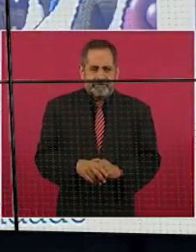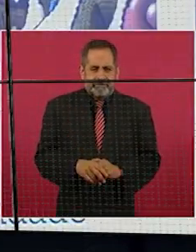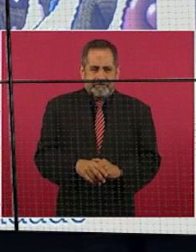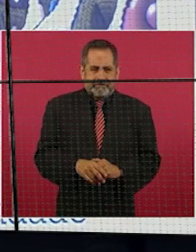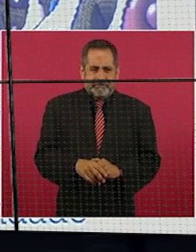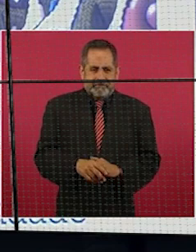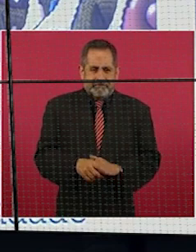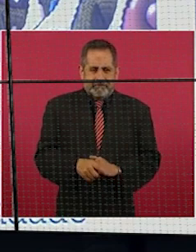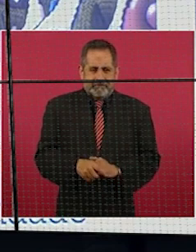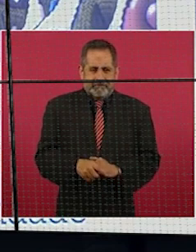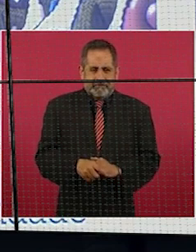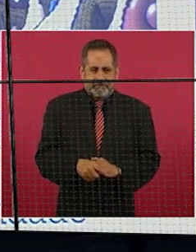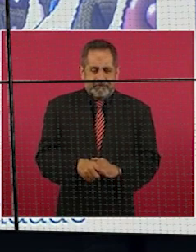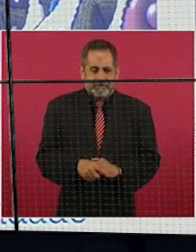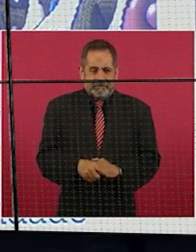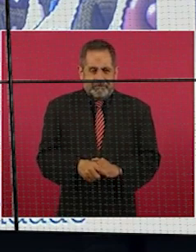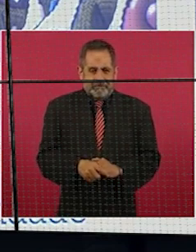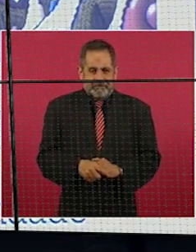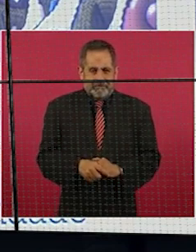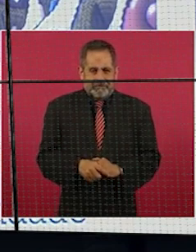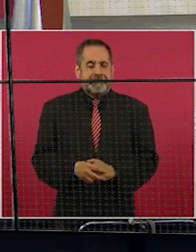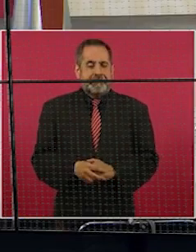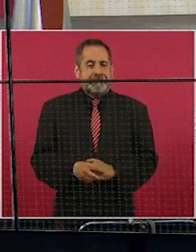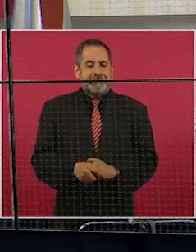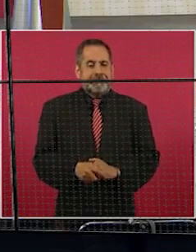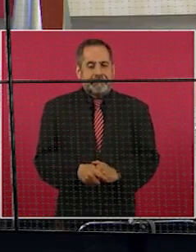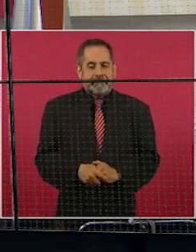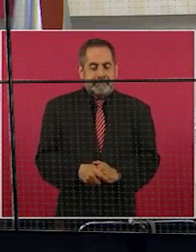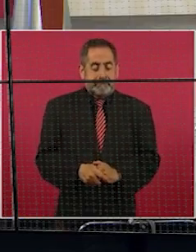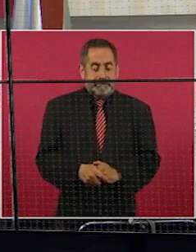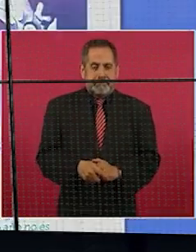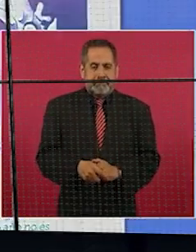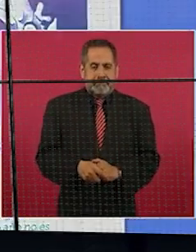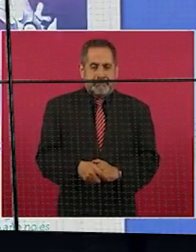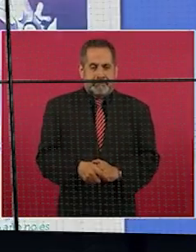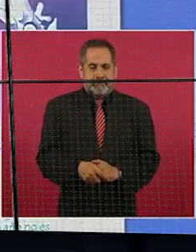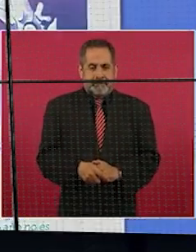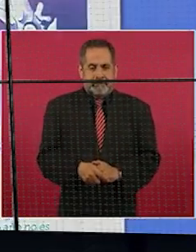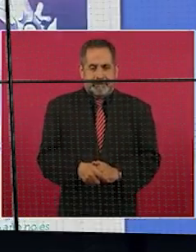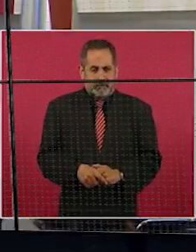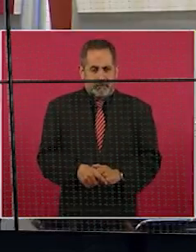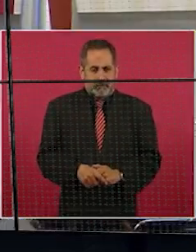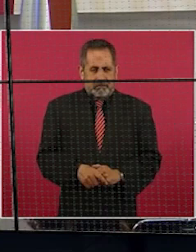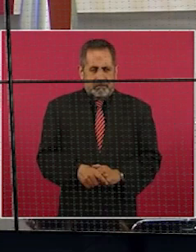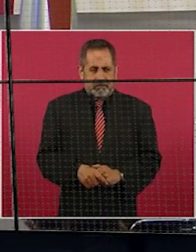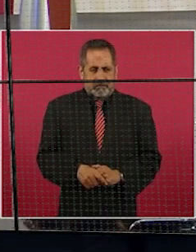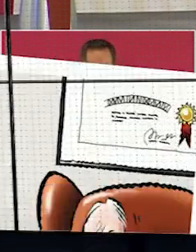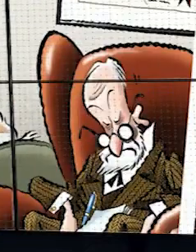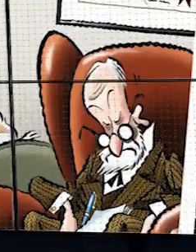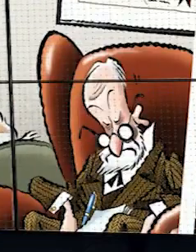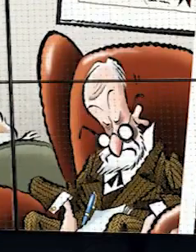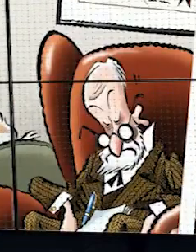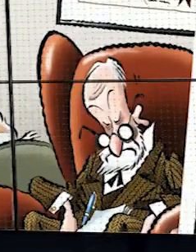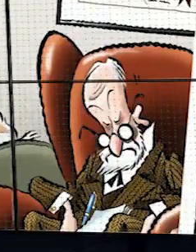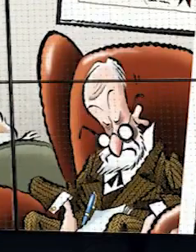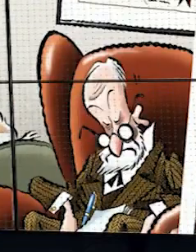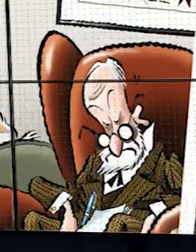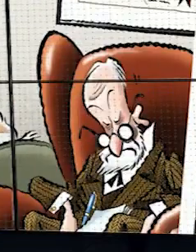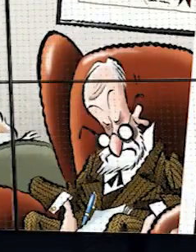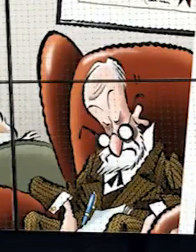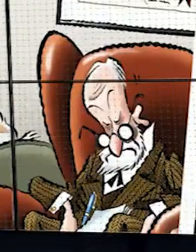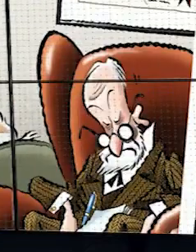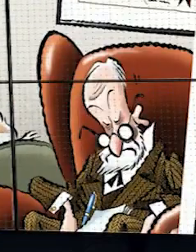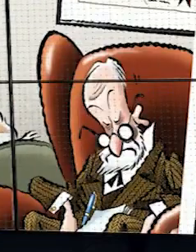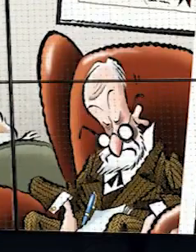cuando él presenta y me dice ahí estoy en una hamaca y no estaba en un